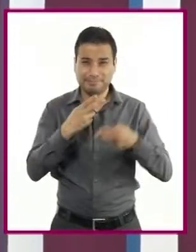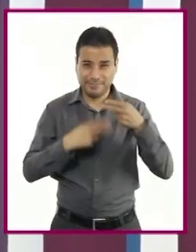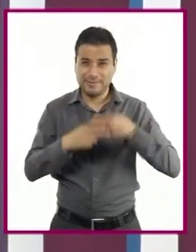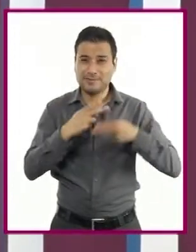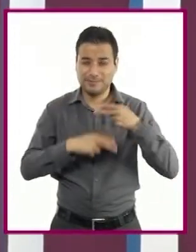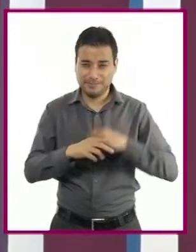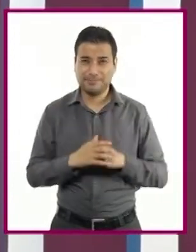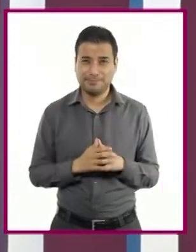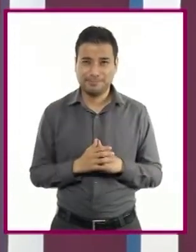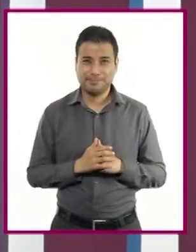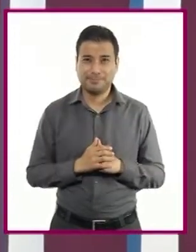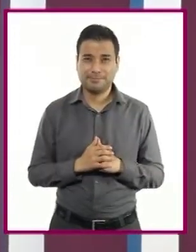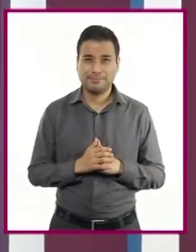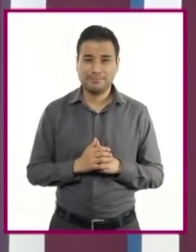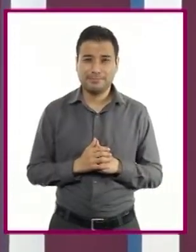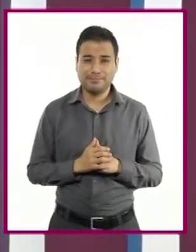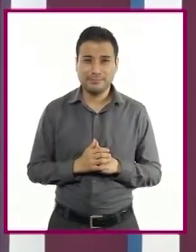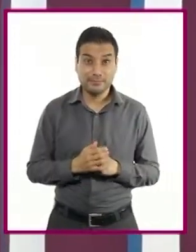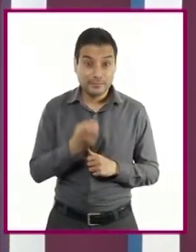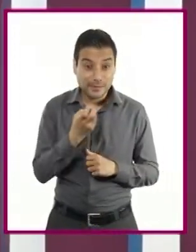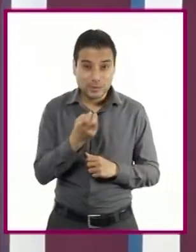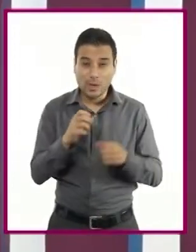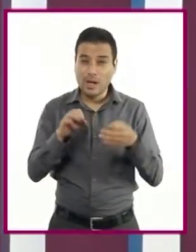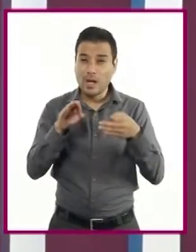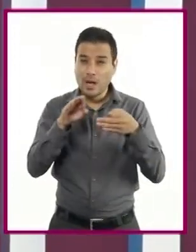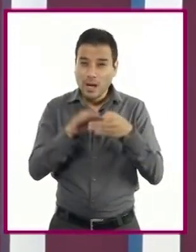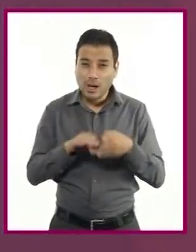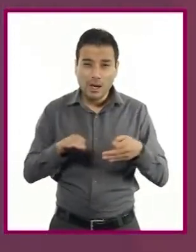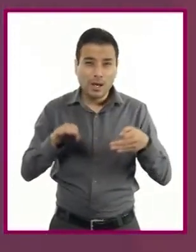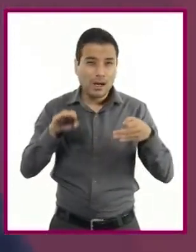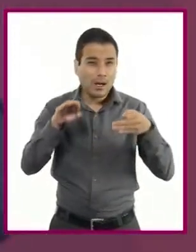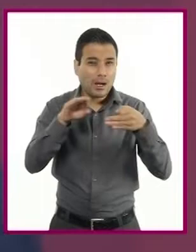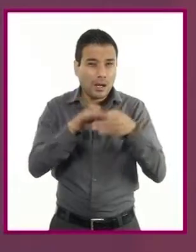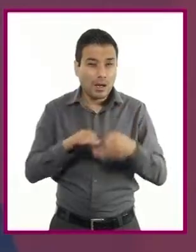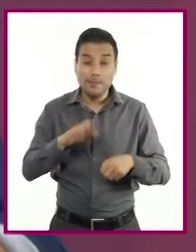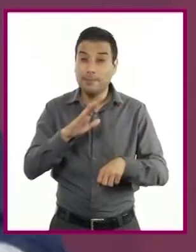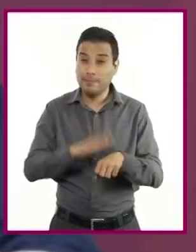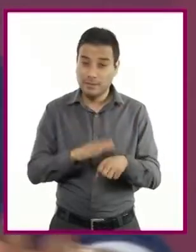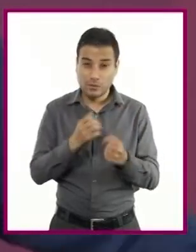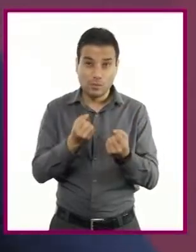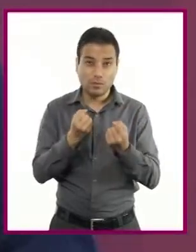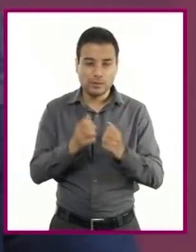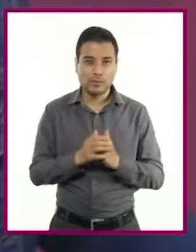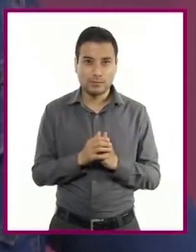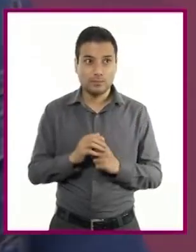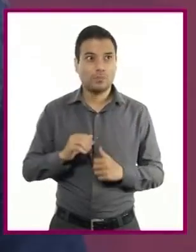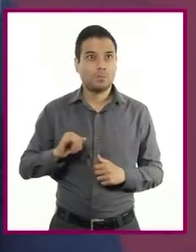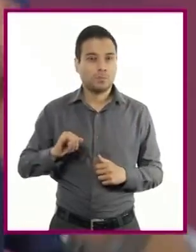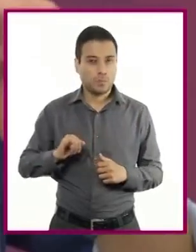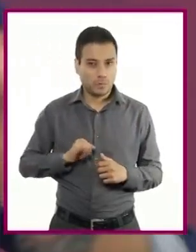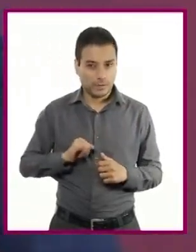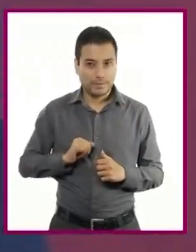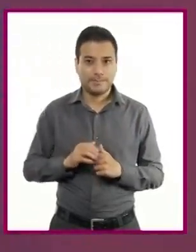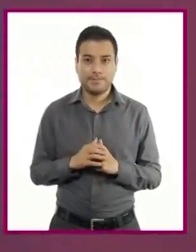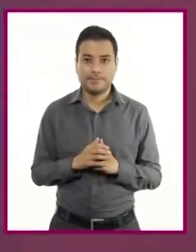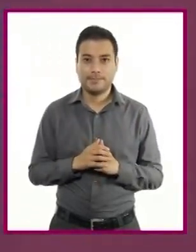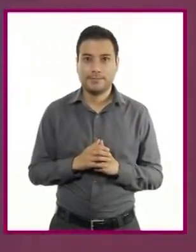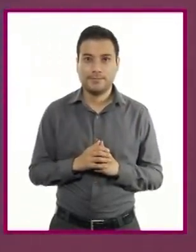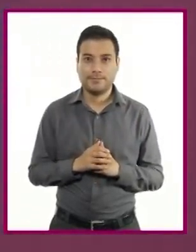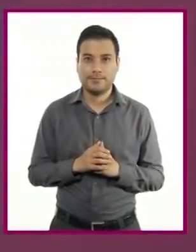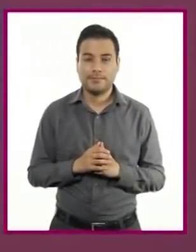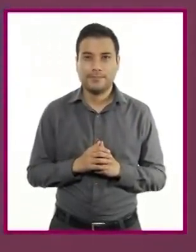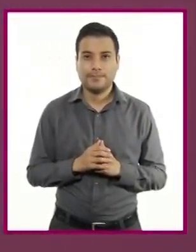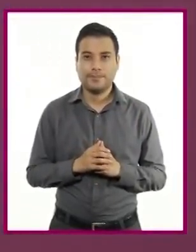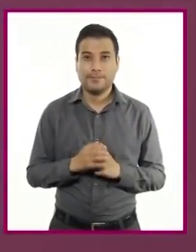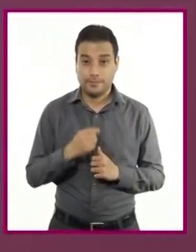el hemisferio sur. Son más frecuentes y más intensos. ¡Qué interesante, maestro! Y